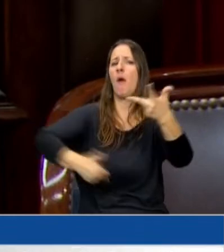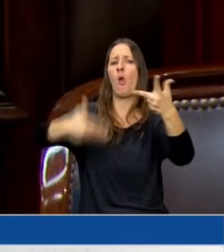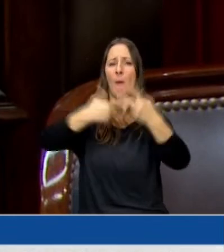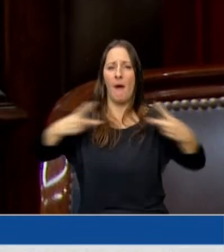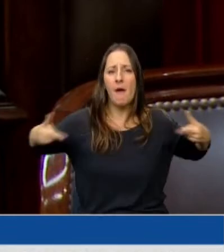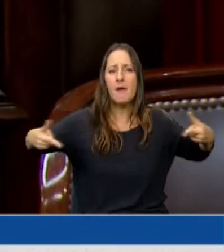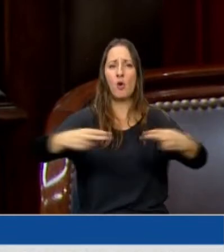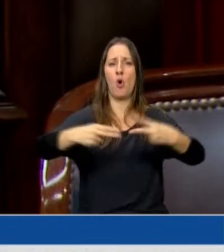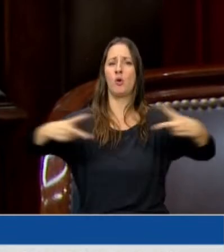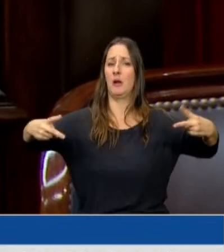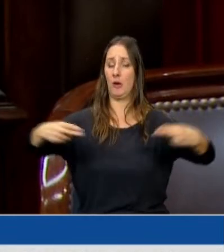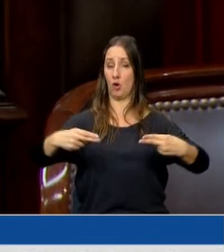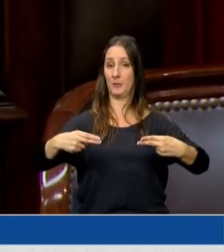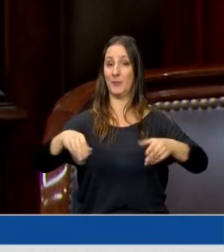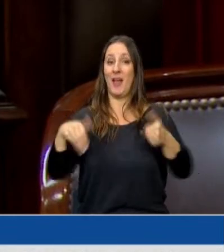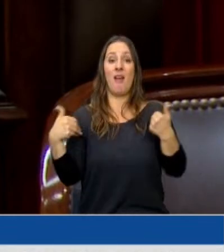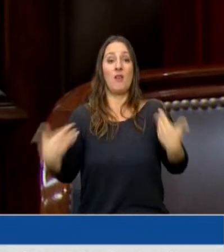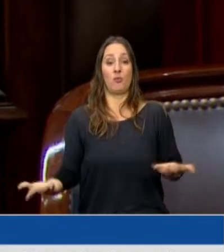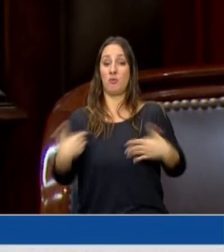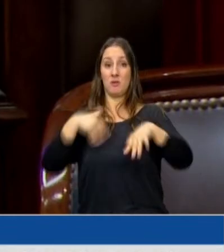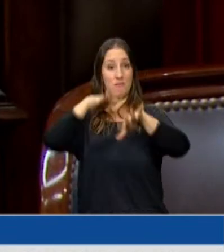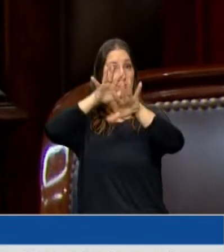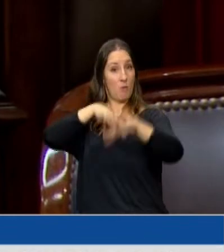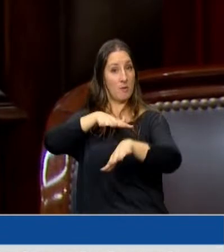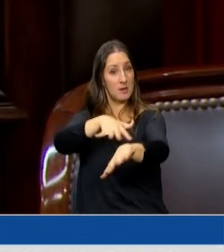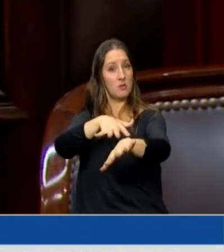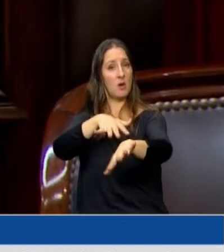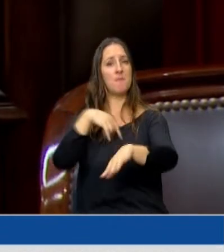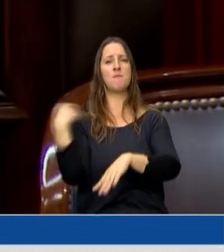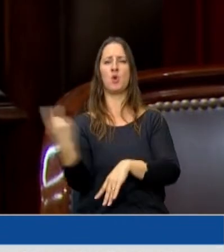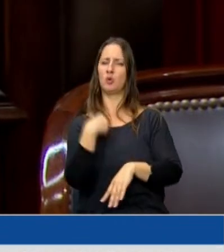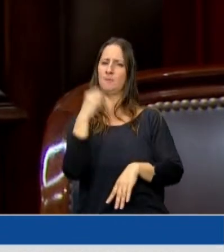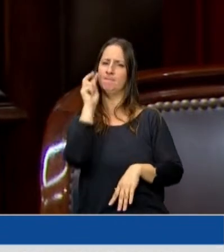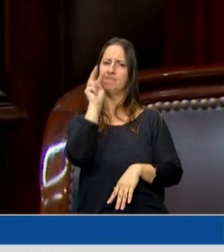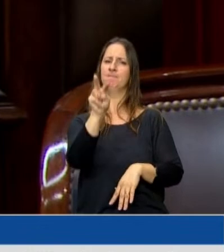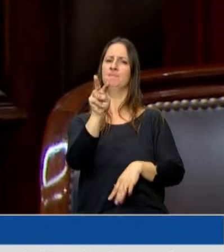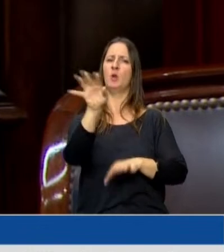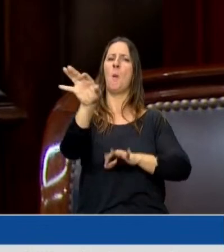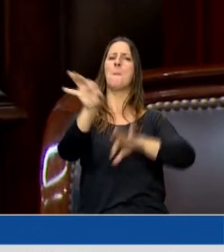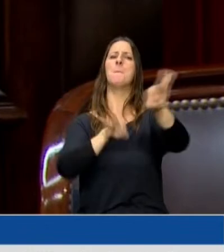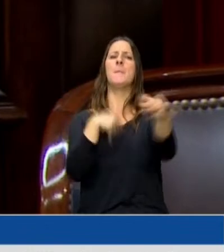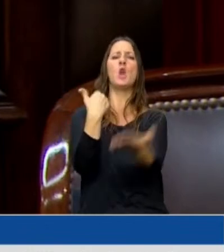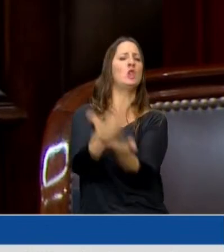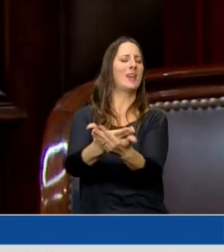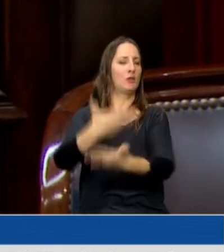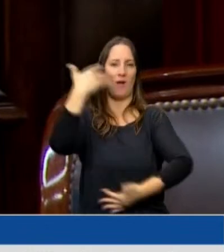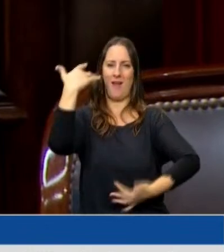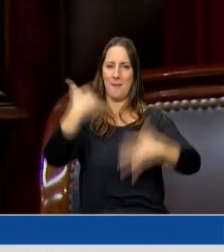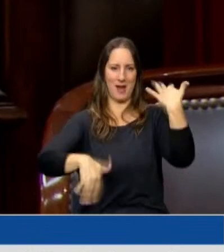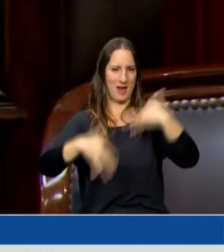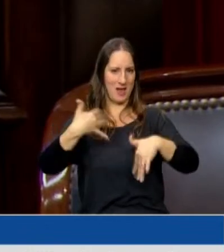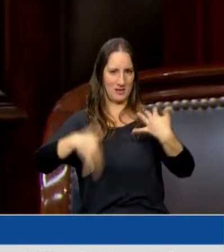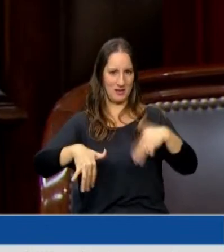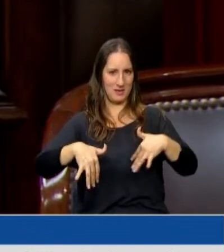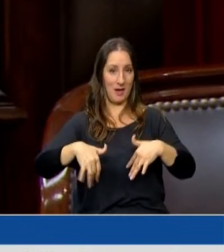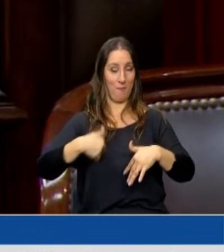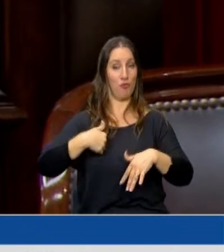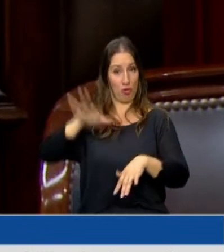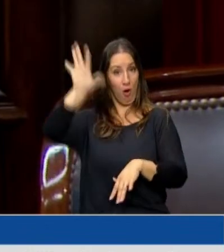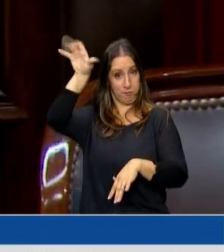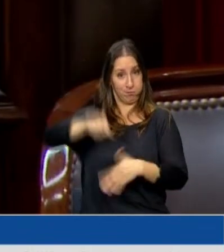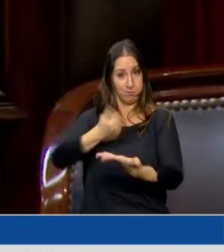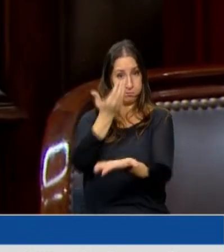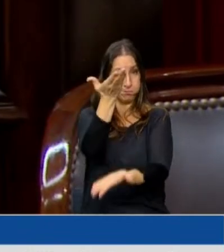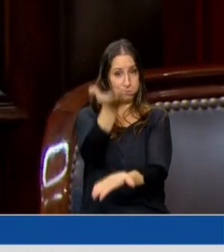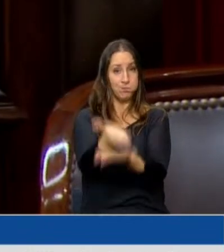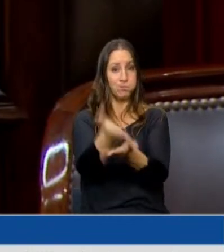esas movilizaciones nos llevaron también a plantear un proyecto de emergencia que traje a este recinto